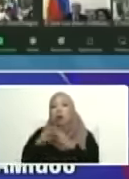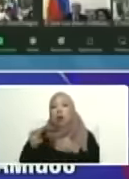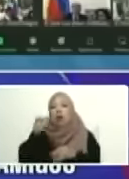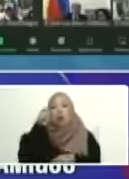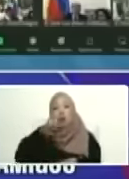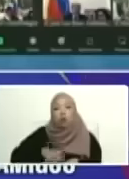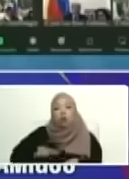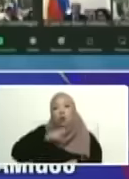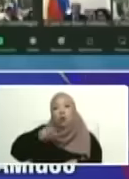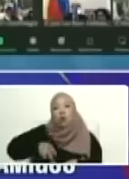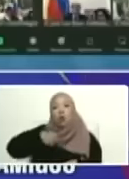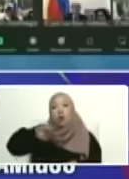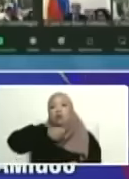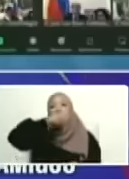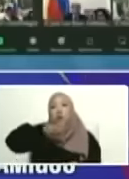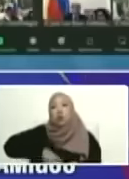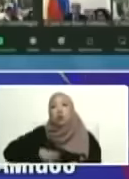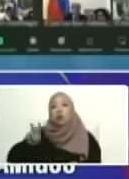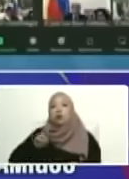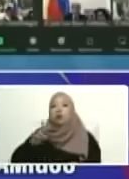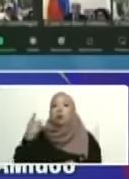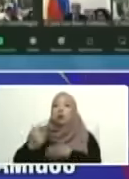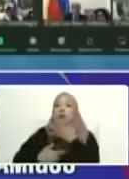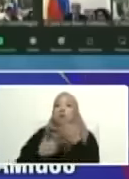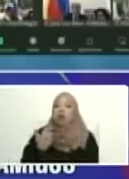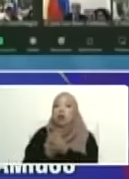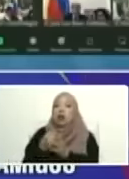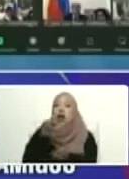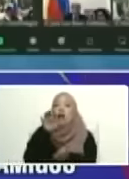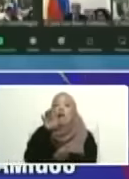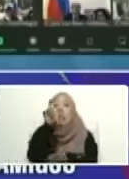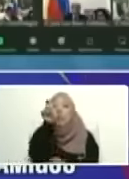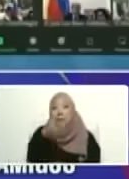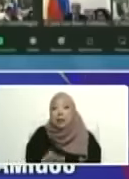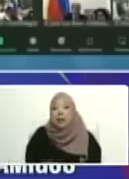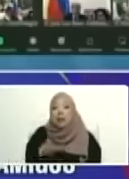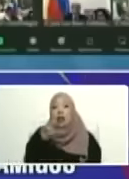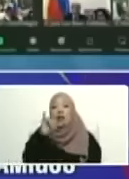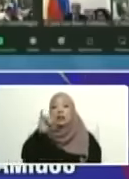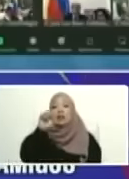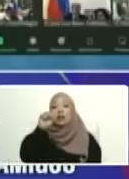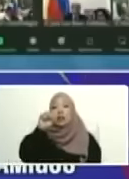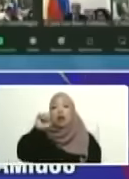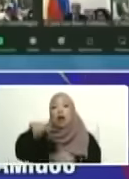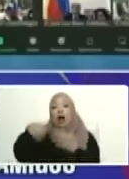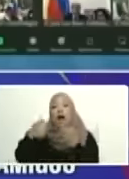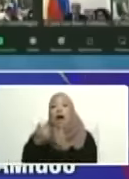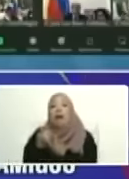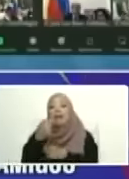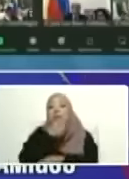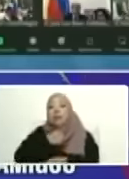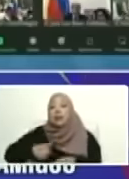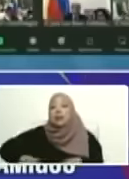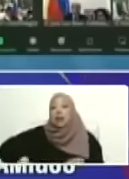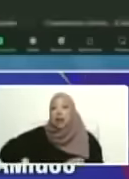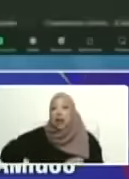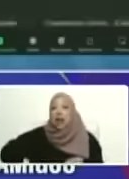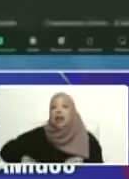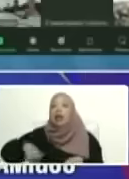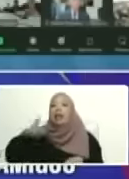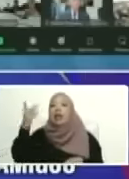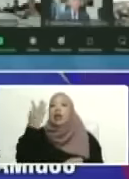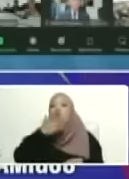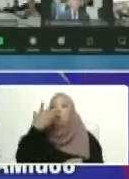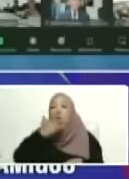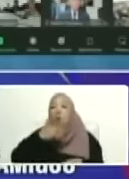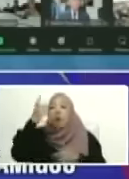instancias, la posición histórica de Isaías Medina Angarita, pasando por Rómulo Betancourt, por Leoni, por